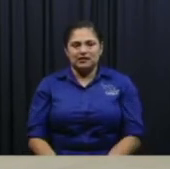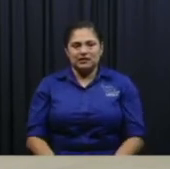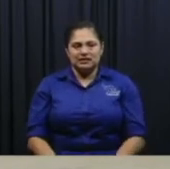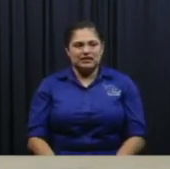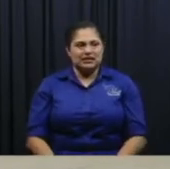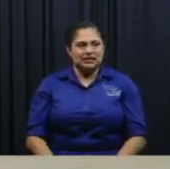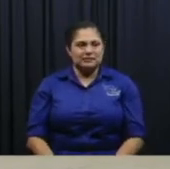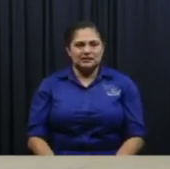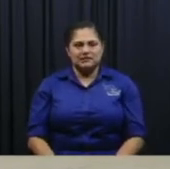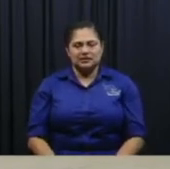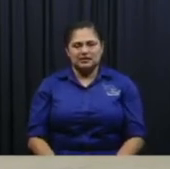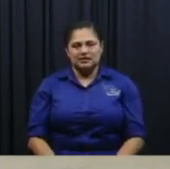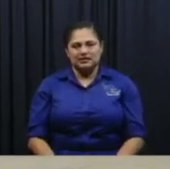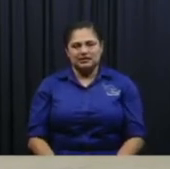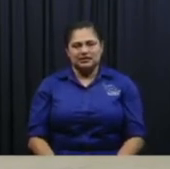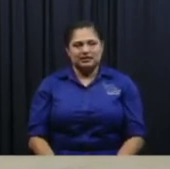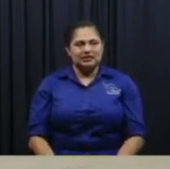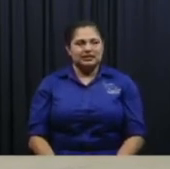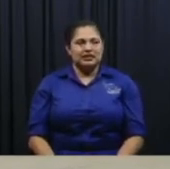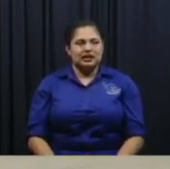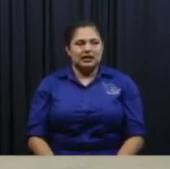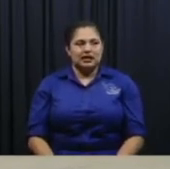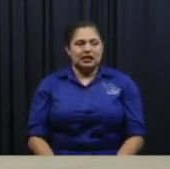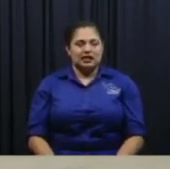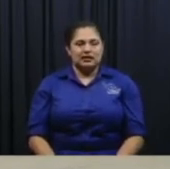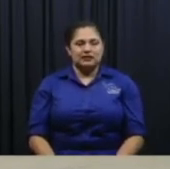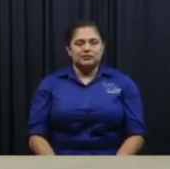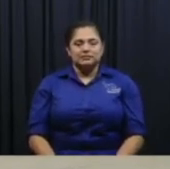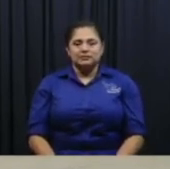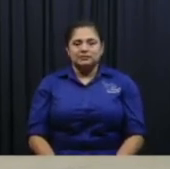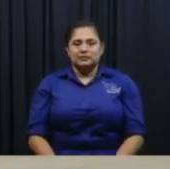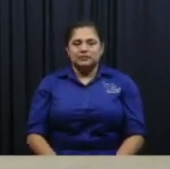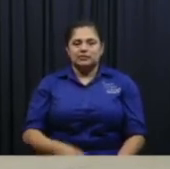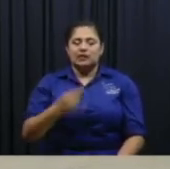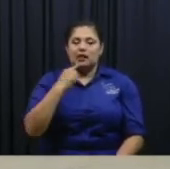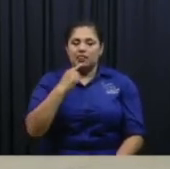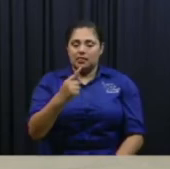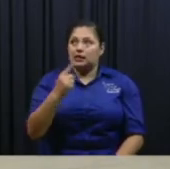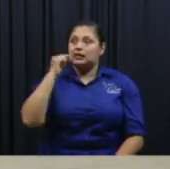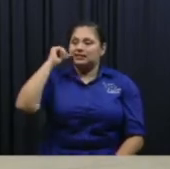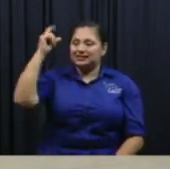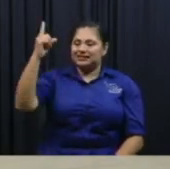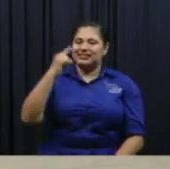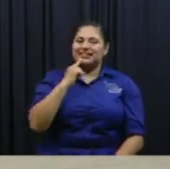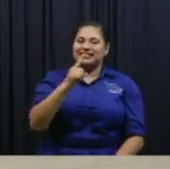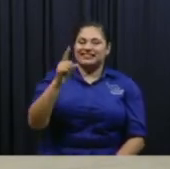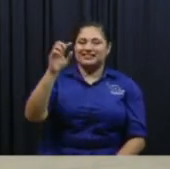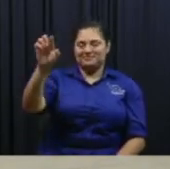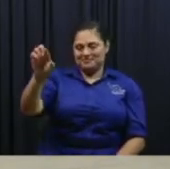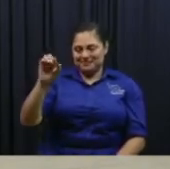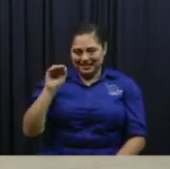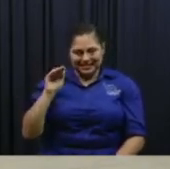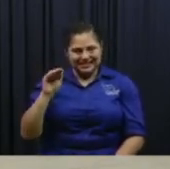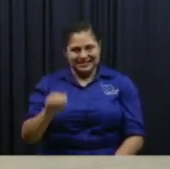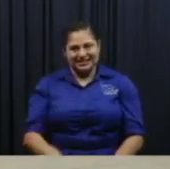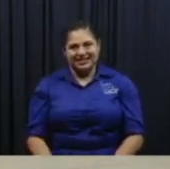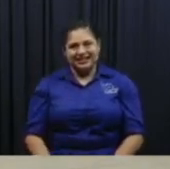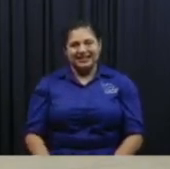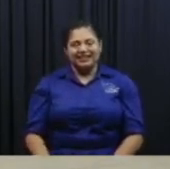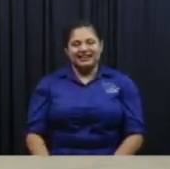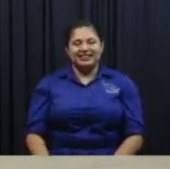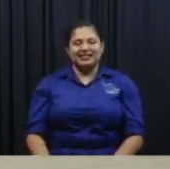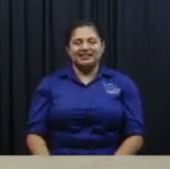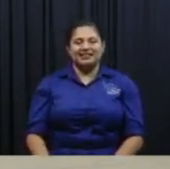hace cuando el señor es resucitado dice paz es decir que